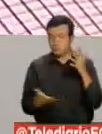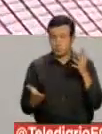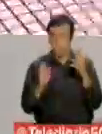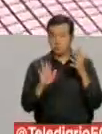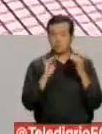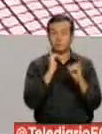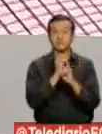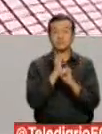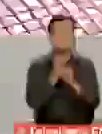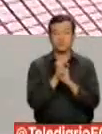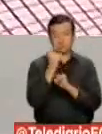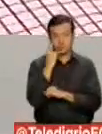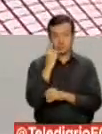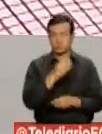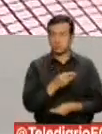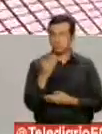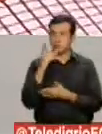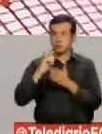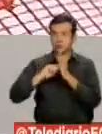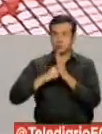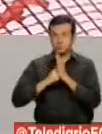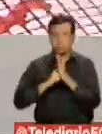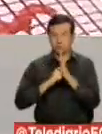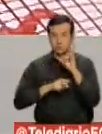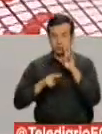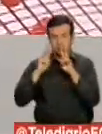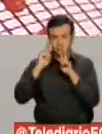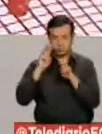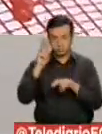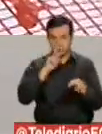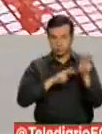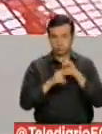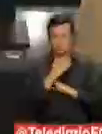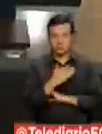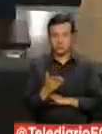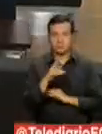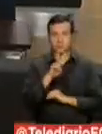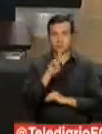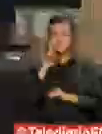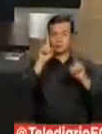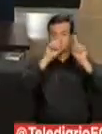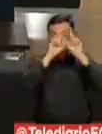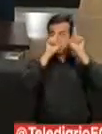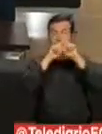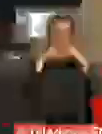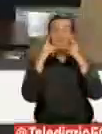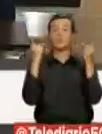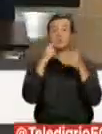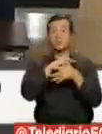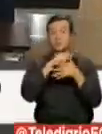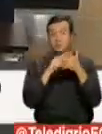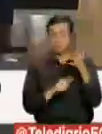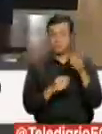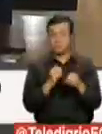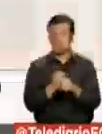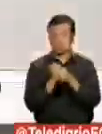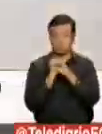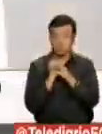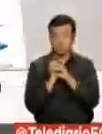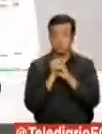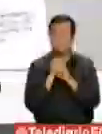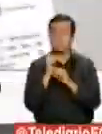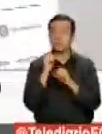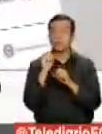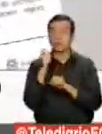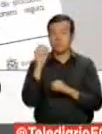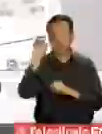esas instituciones serán remitidos a la Contraloría para su investigación. Las 21 empresas públicas que deberán cumplir de forma obligatoria con al menos